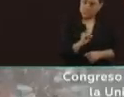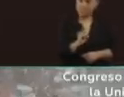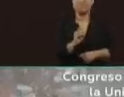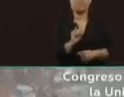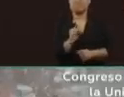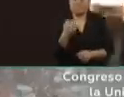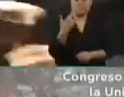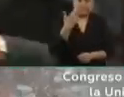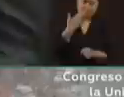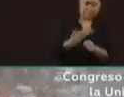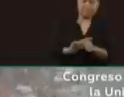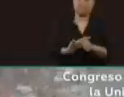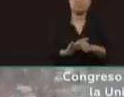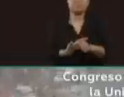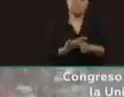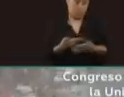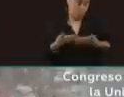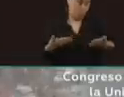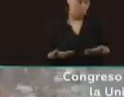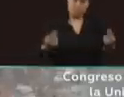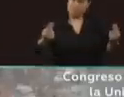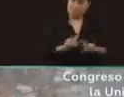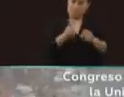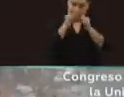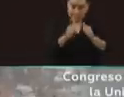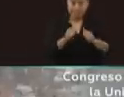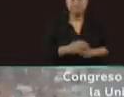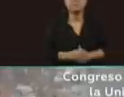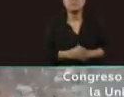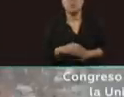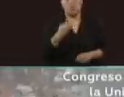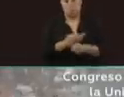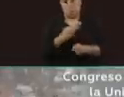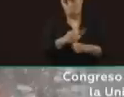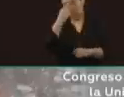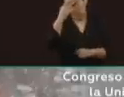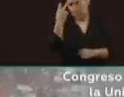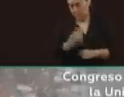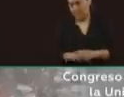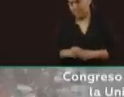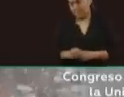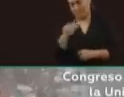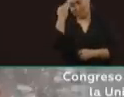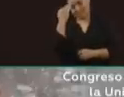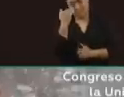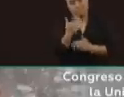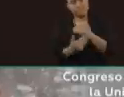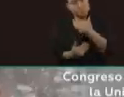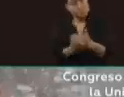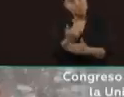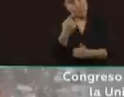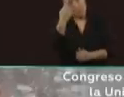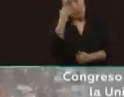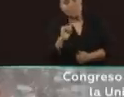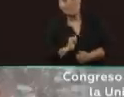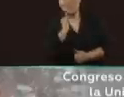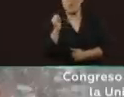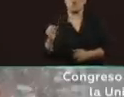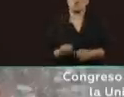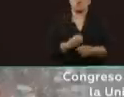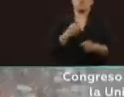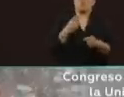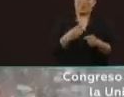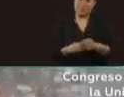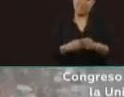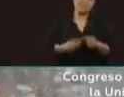visión que exige el presente. México atraviesa momentos únicos que nos dan la oportunidad de